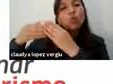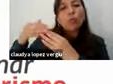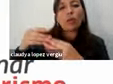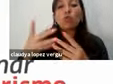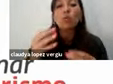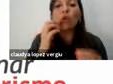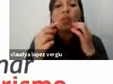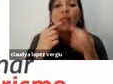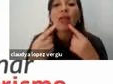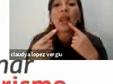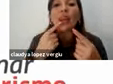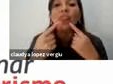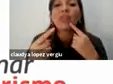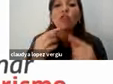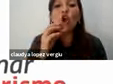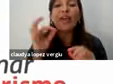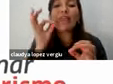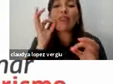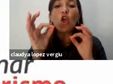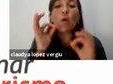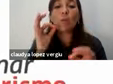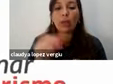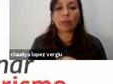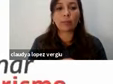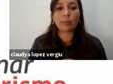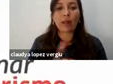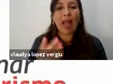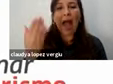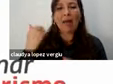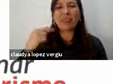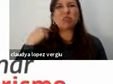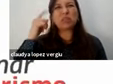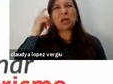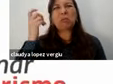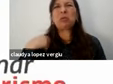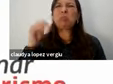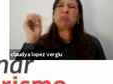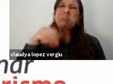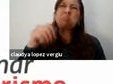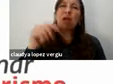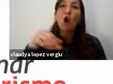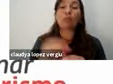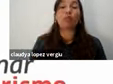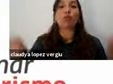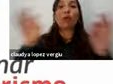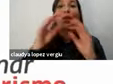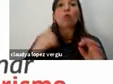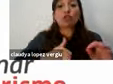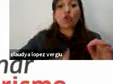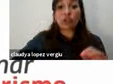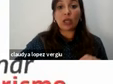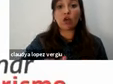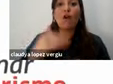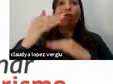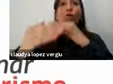idioma. Nunca hemos sabido valorarlo, pero ahora como ya sabemos que es muy importante para nuestros hijos, nietos que van a venir,